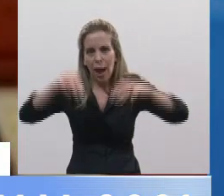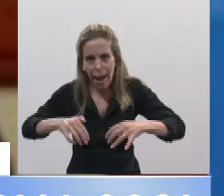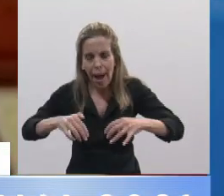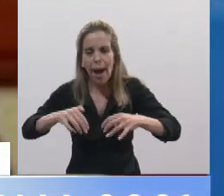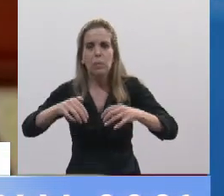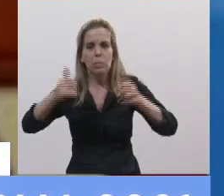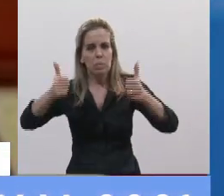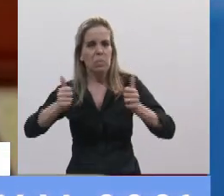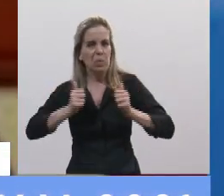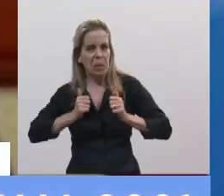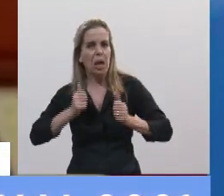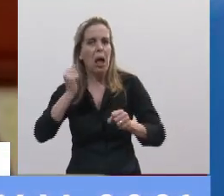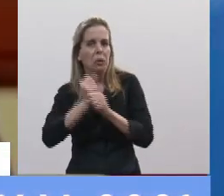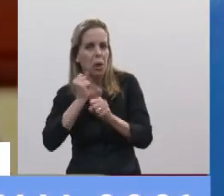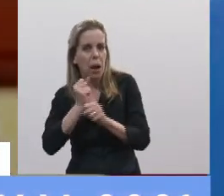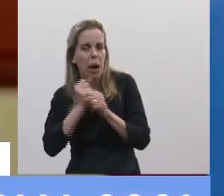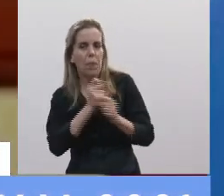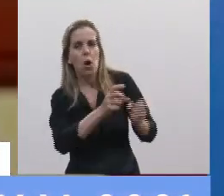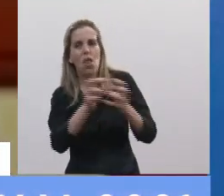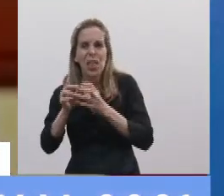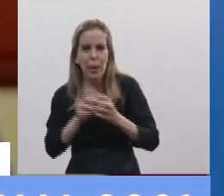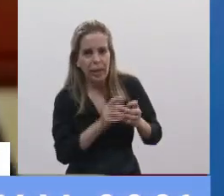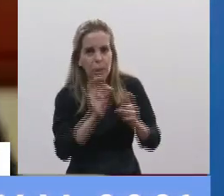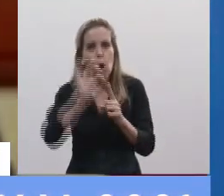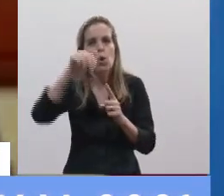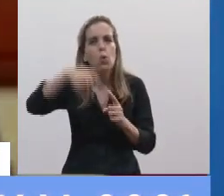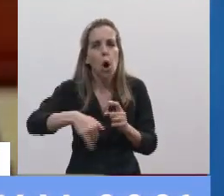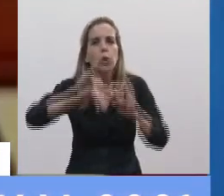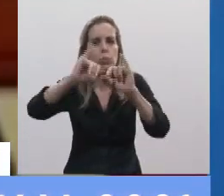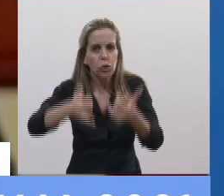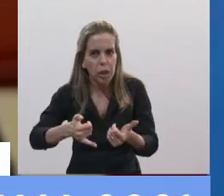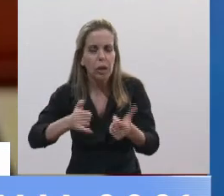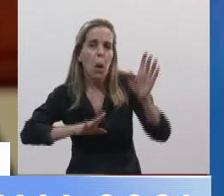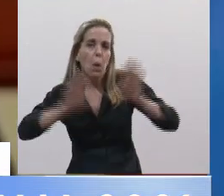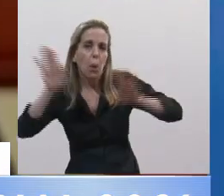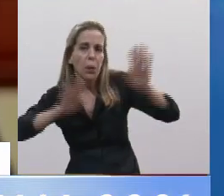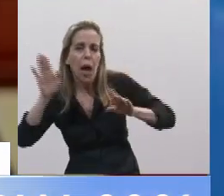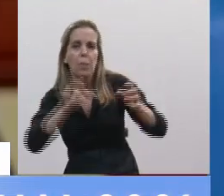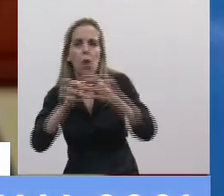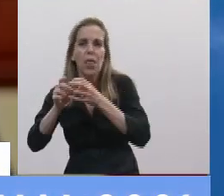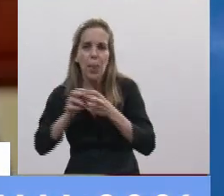y en el caso nuestro nos abstendremos y